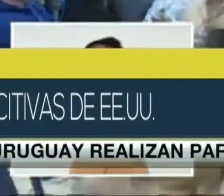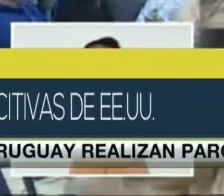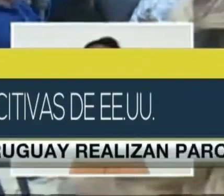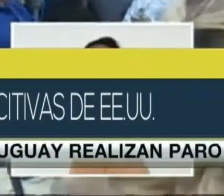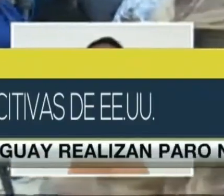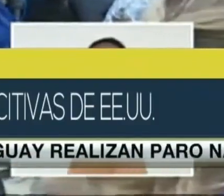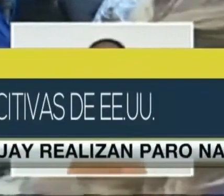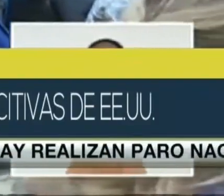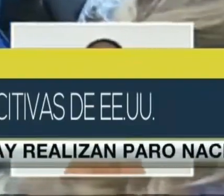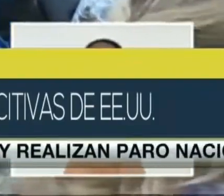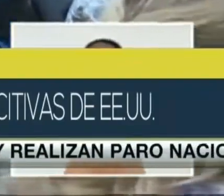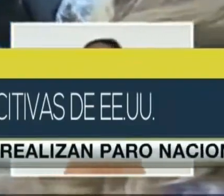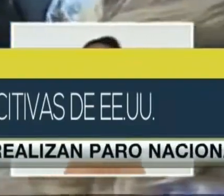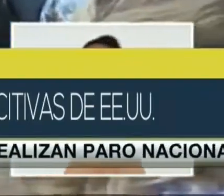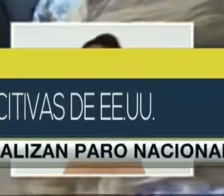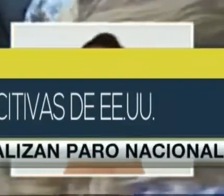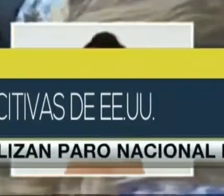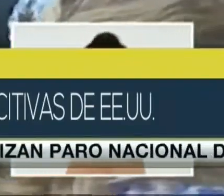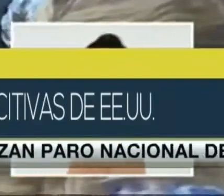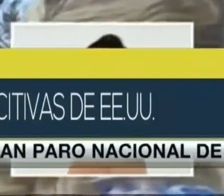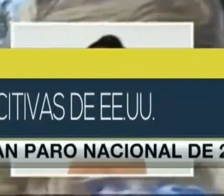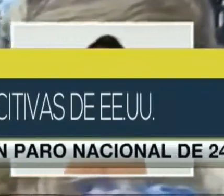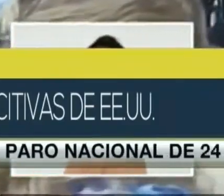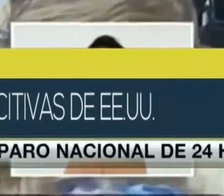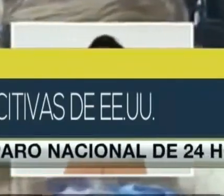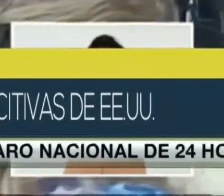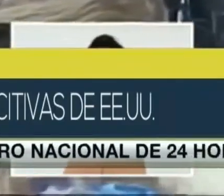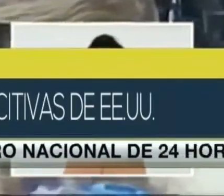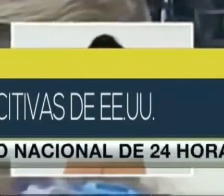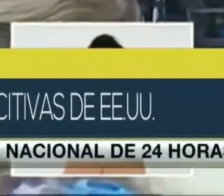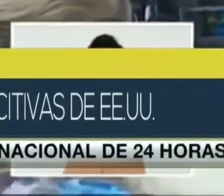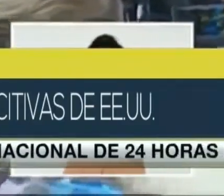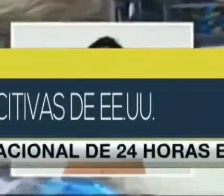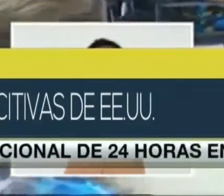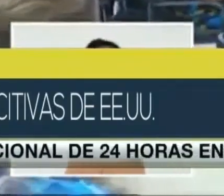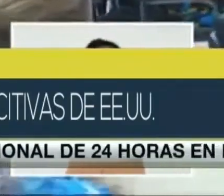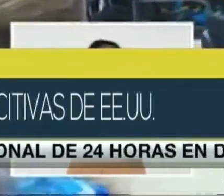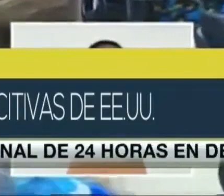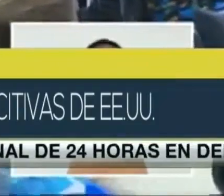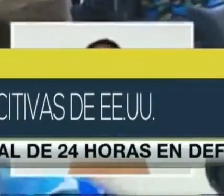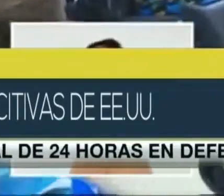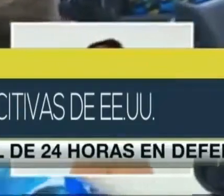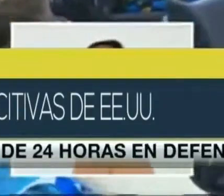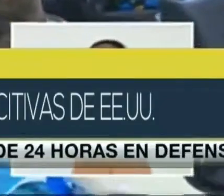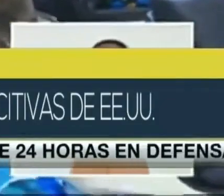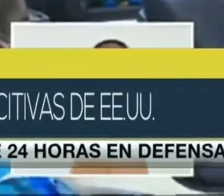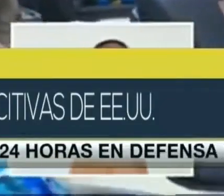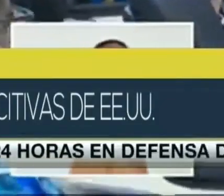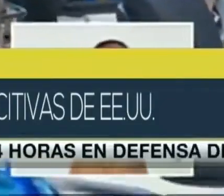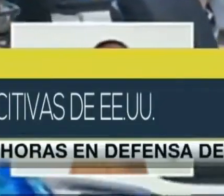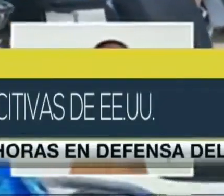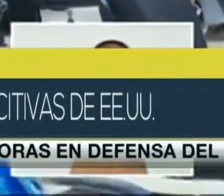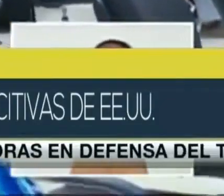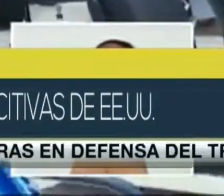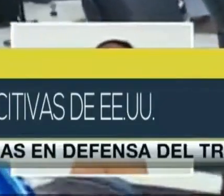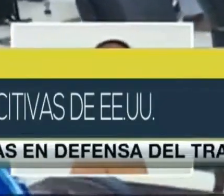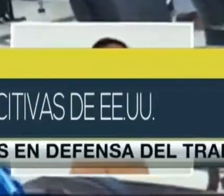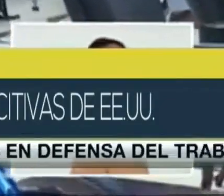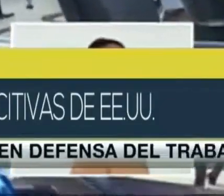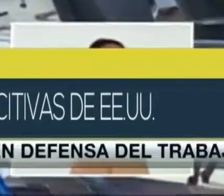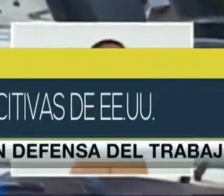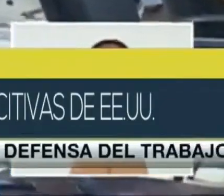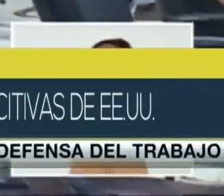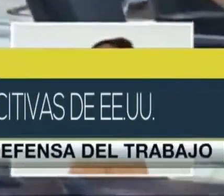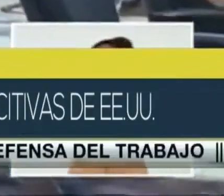el país ha estado en absoluta calma, los servicios funcionan y han funcionado la